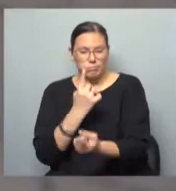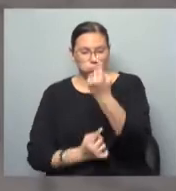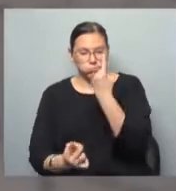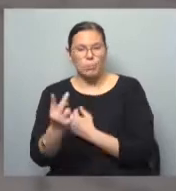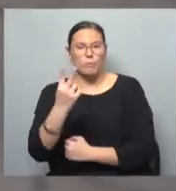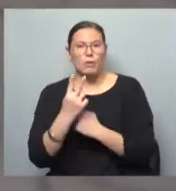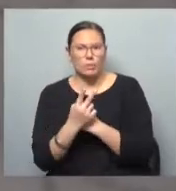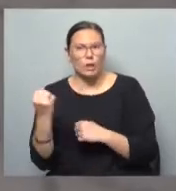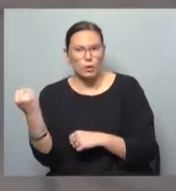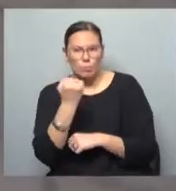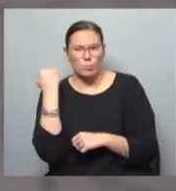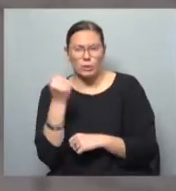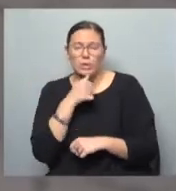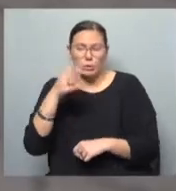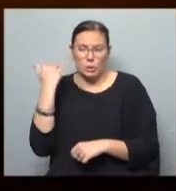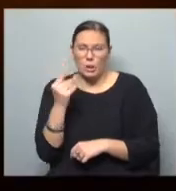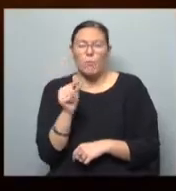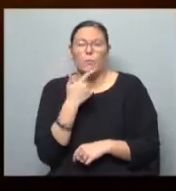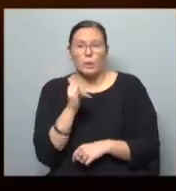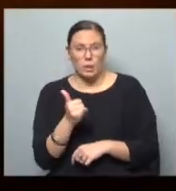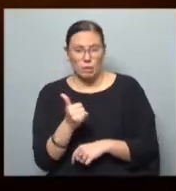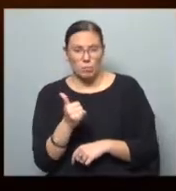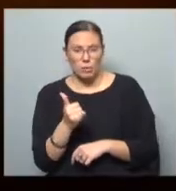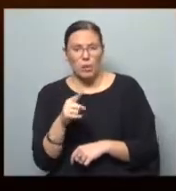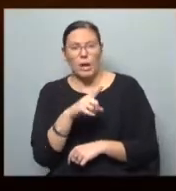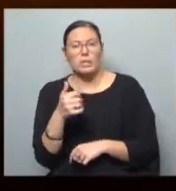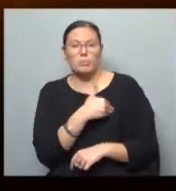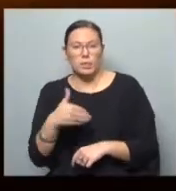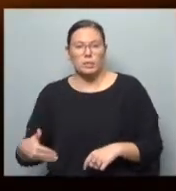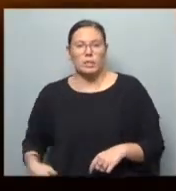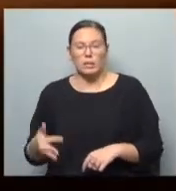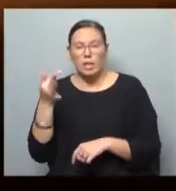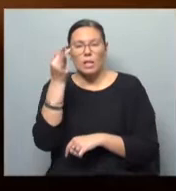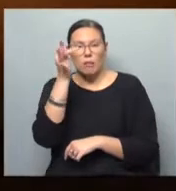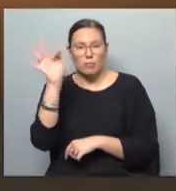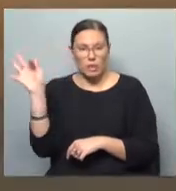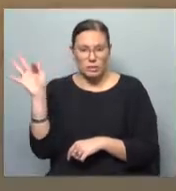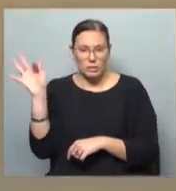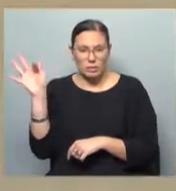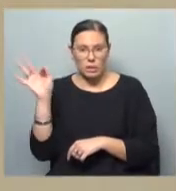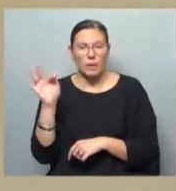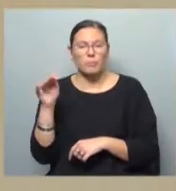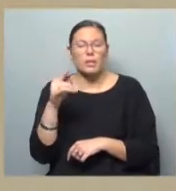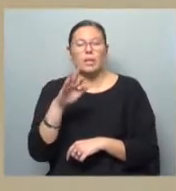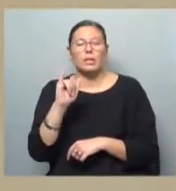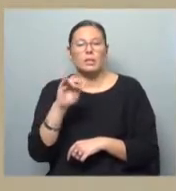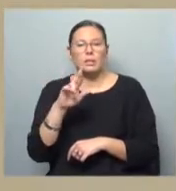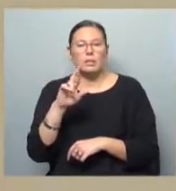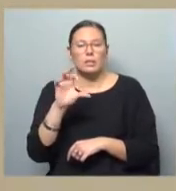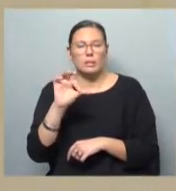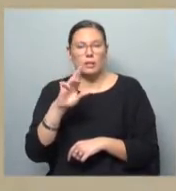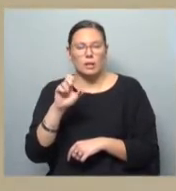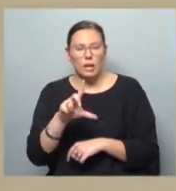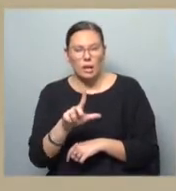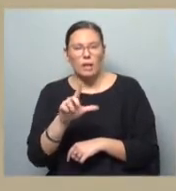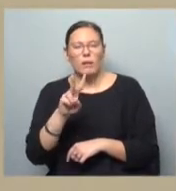tan relevantes en la historia reciente como, por ejemplo, los expresidentes de Francia, François Mitterrand, de Israel, Shimon Peres, de Vietnam,